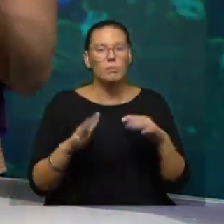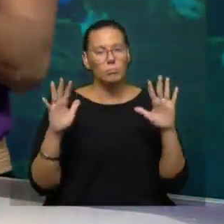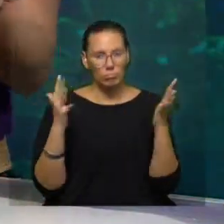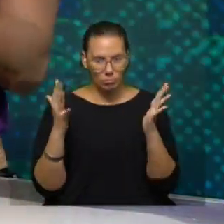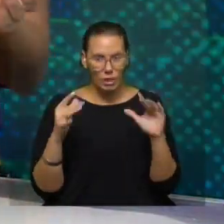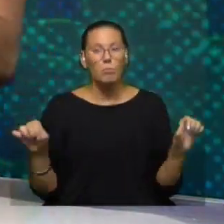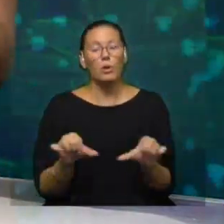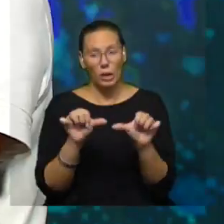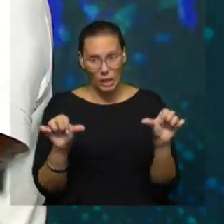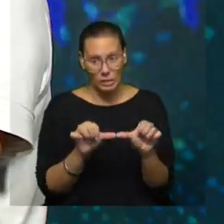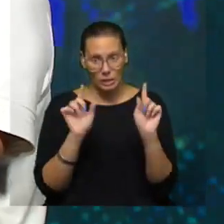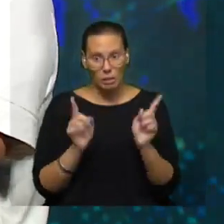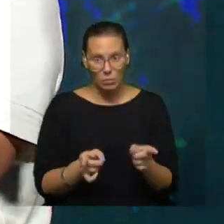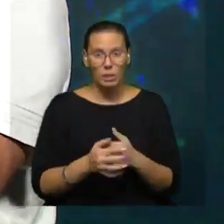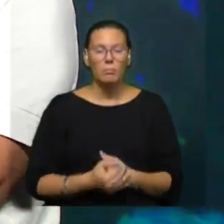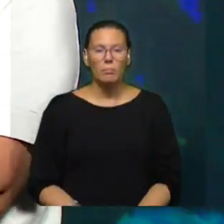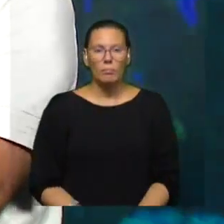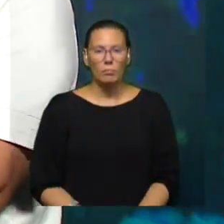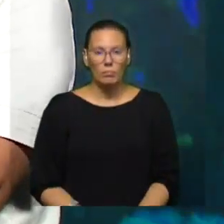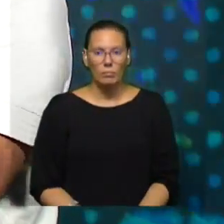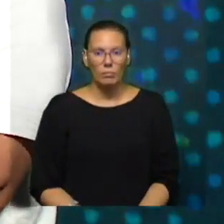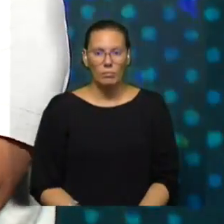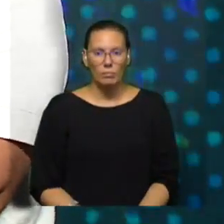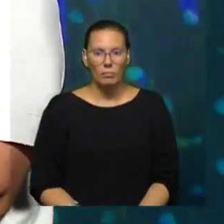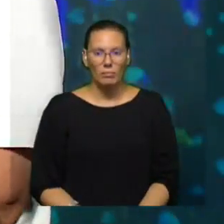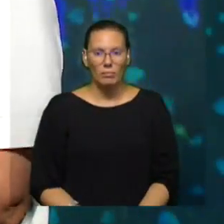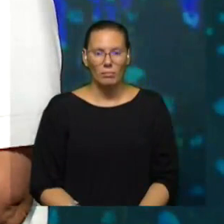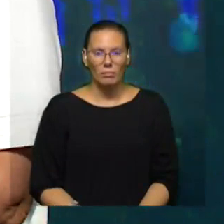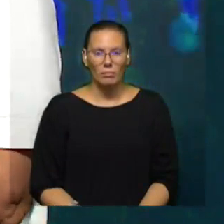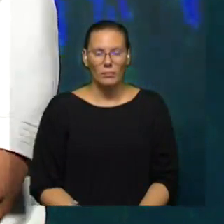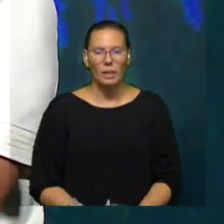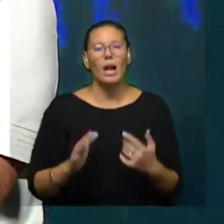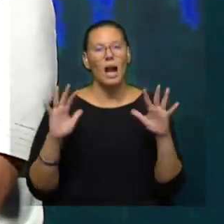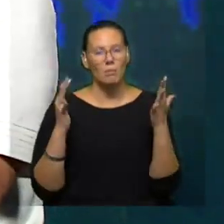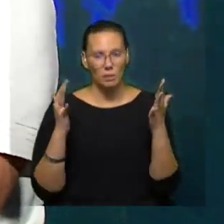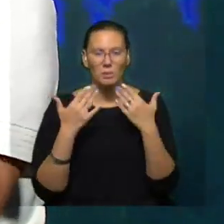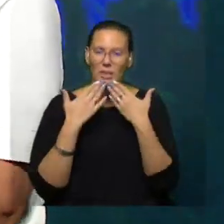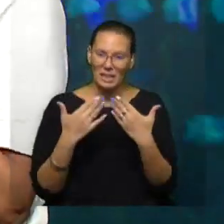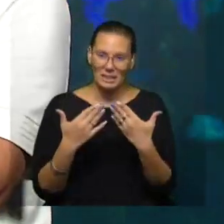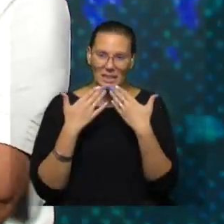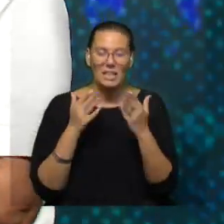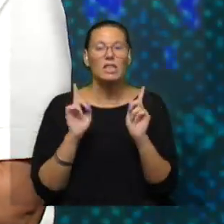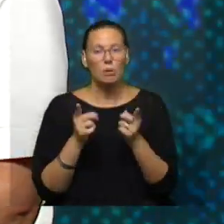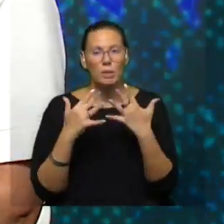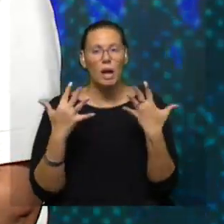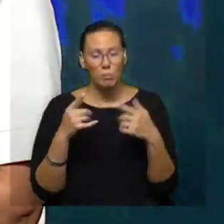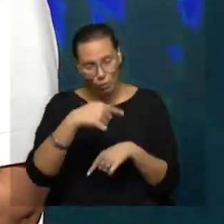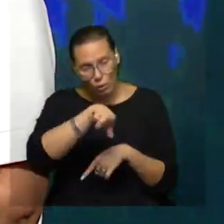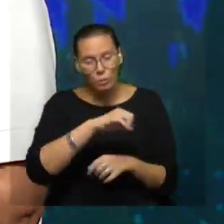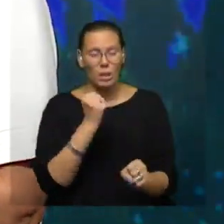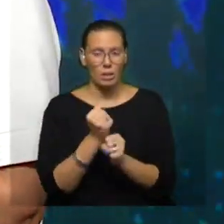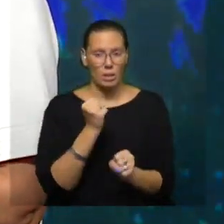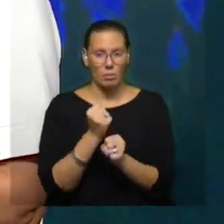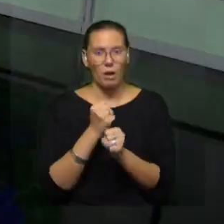por lo que hacen. Que, y por lo que hacen, ni que hablar. Por favor. Mutuo el aplauso, gracias. Sí, aplaudo todo lo que hacen. Gracias